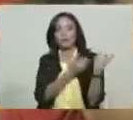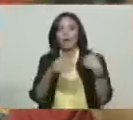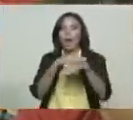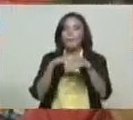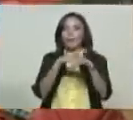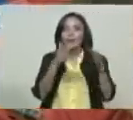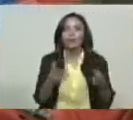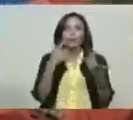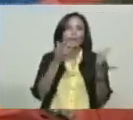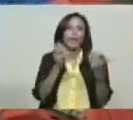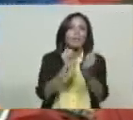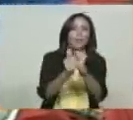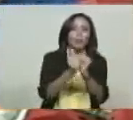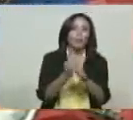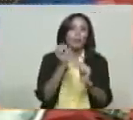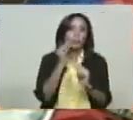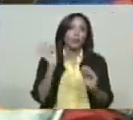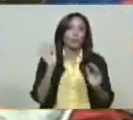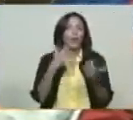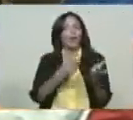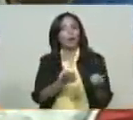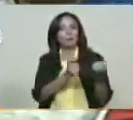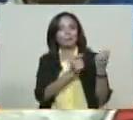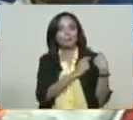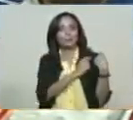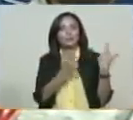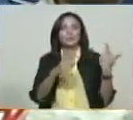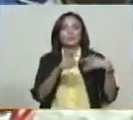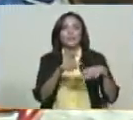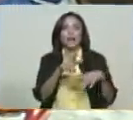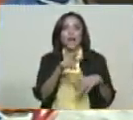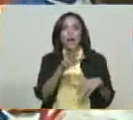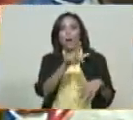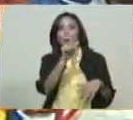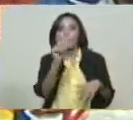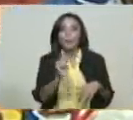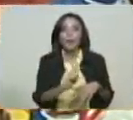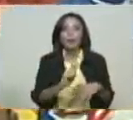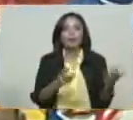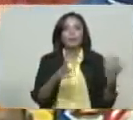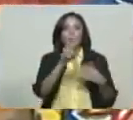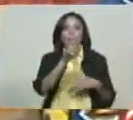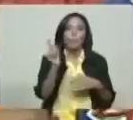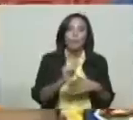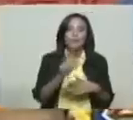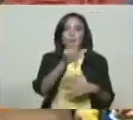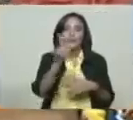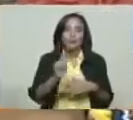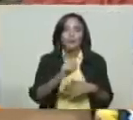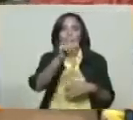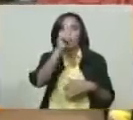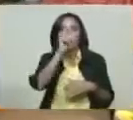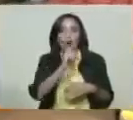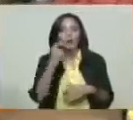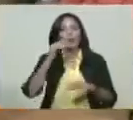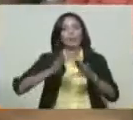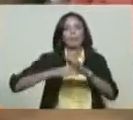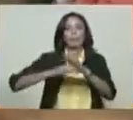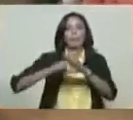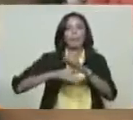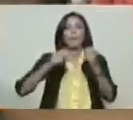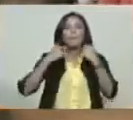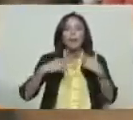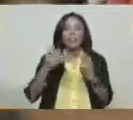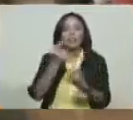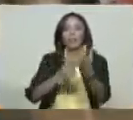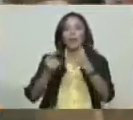resultados concretos. Si pasan 60 días, 120, 180, un año, y es puro bla, bla, bla, no,